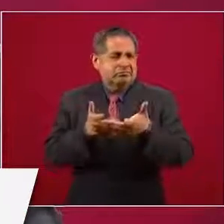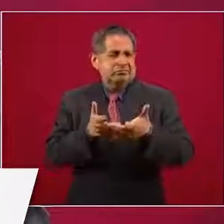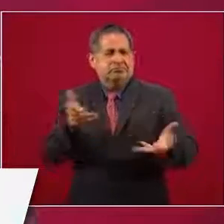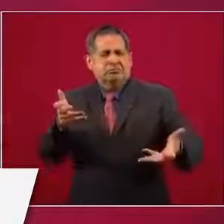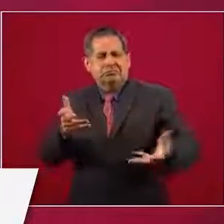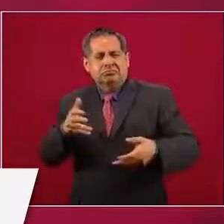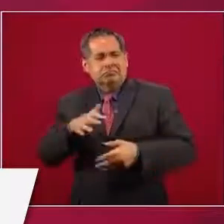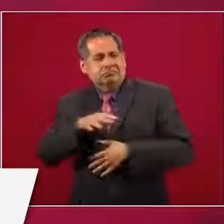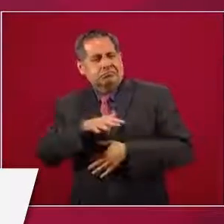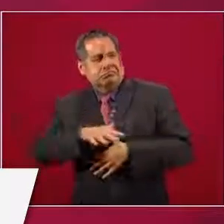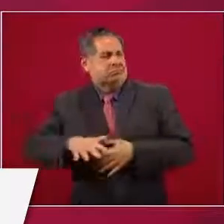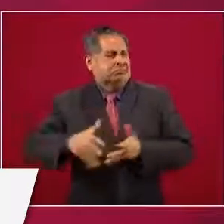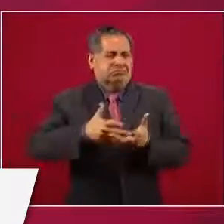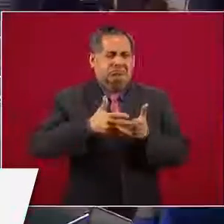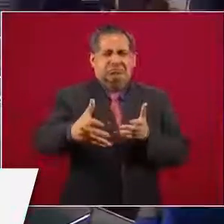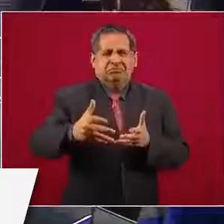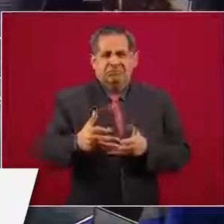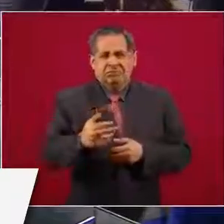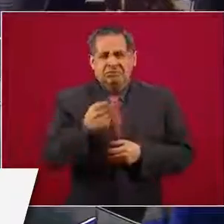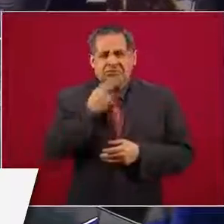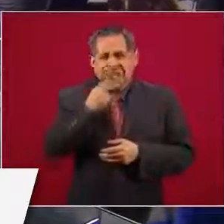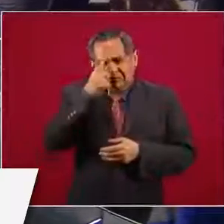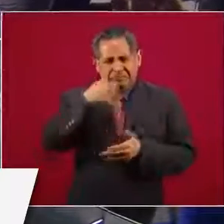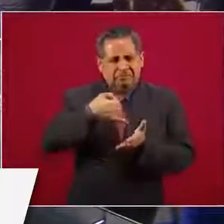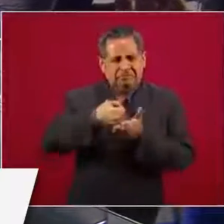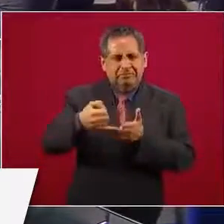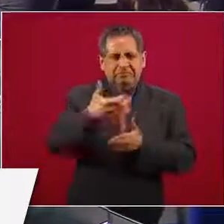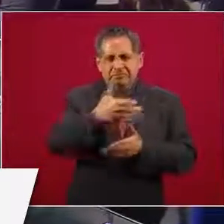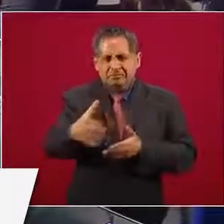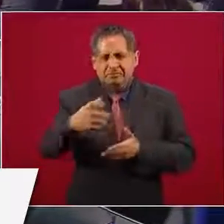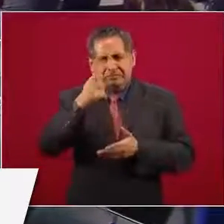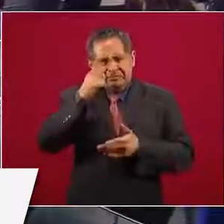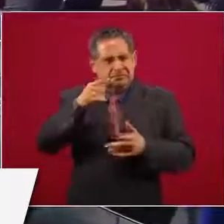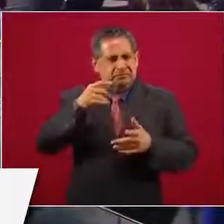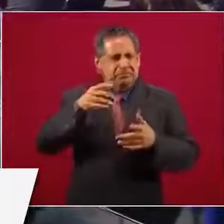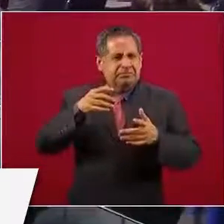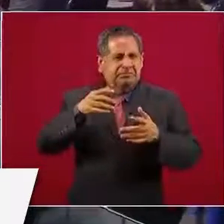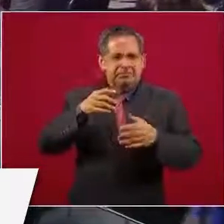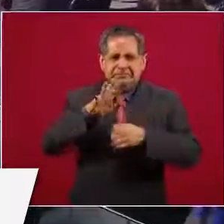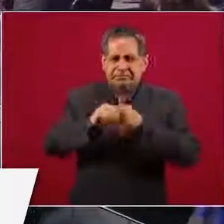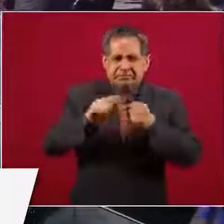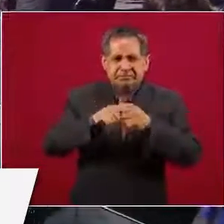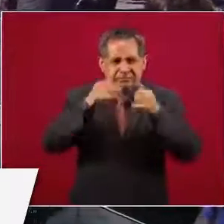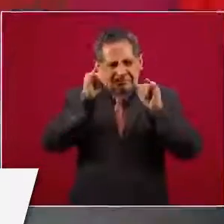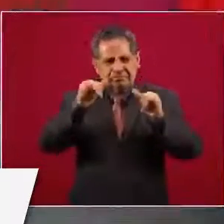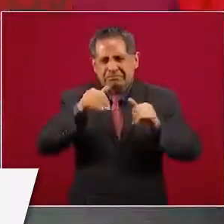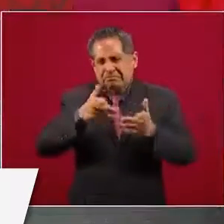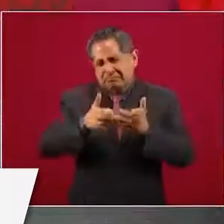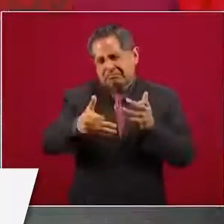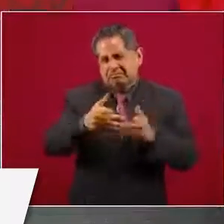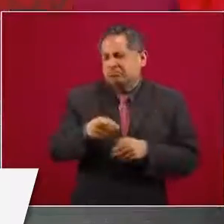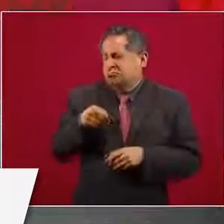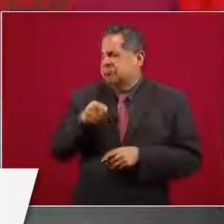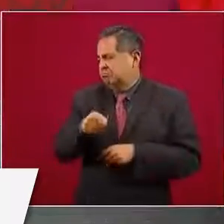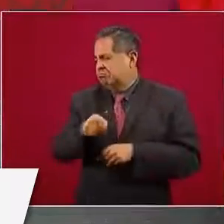tierras fértiles para la agricultura, para la ganadería, las pampas,